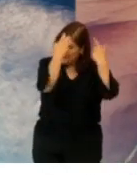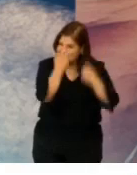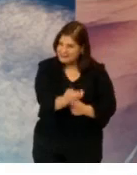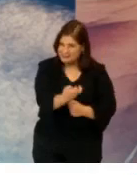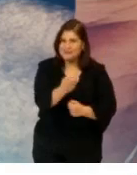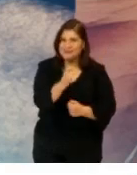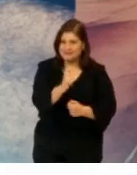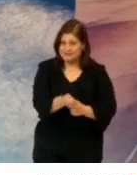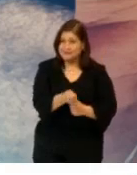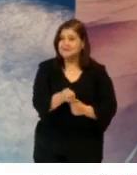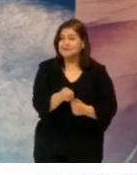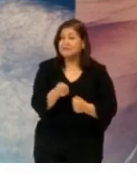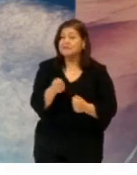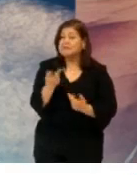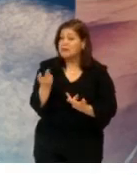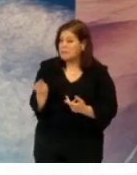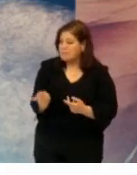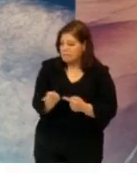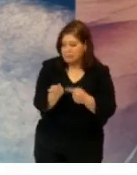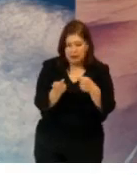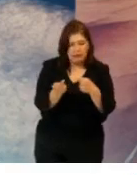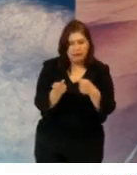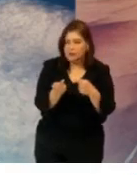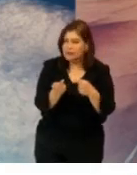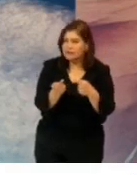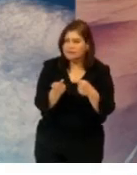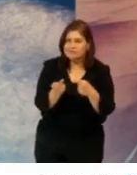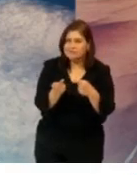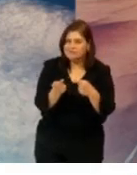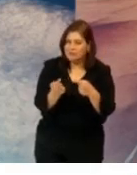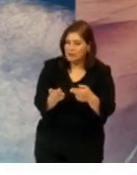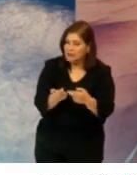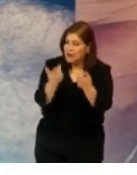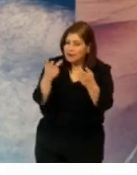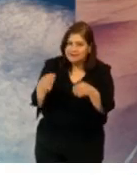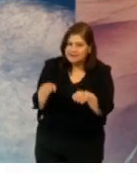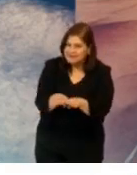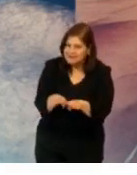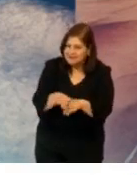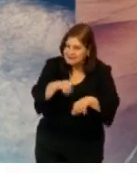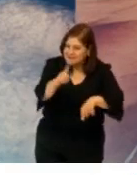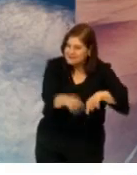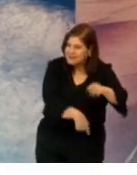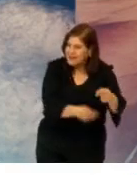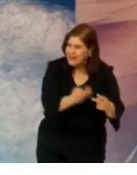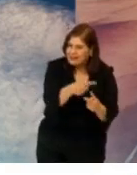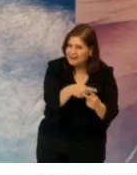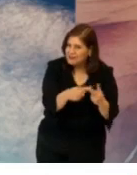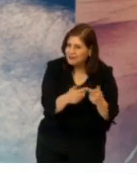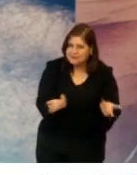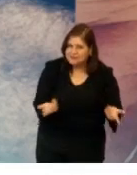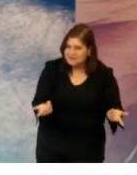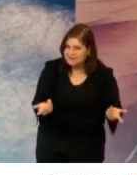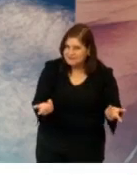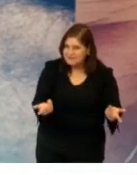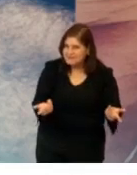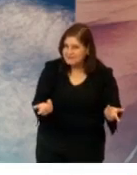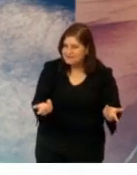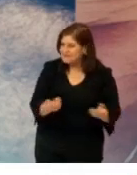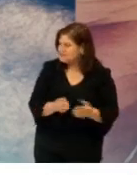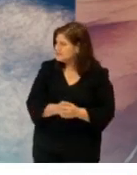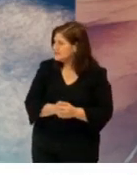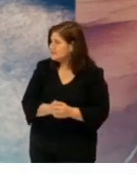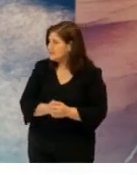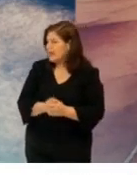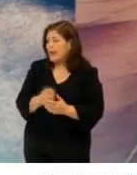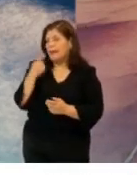¿Sí? La pregunta es cómo romperlos. A ver, voy a tratar